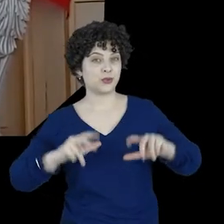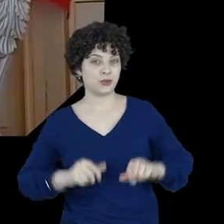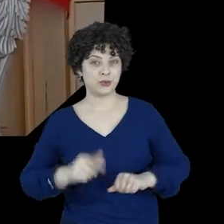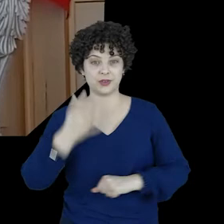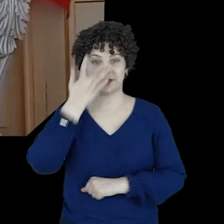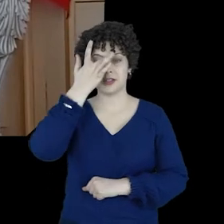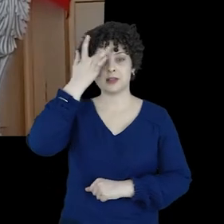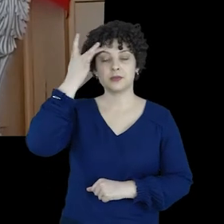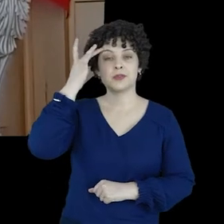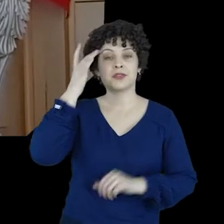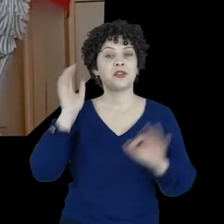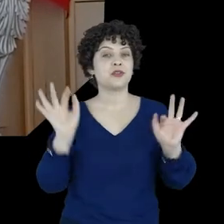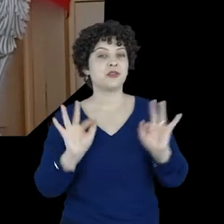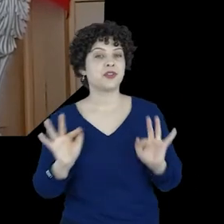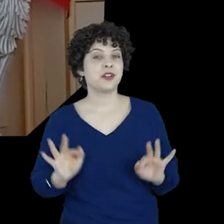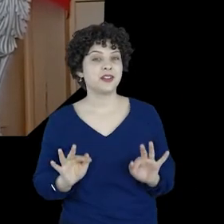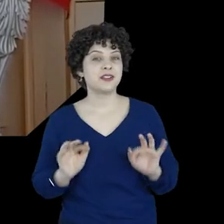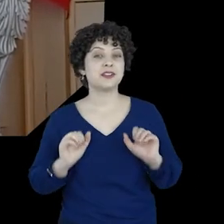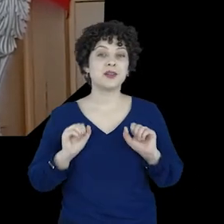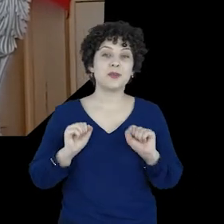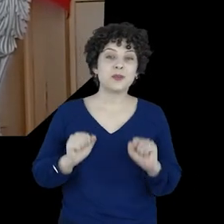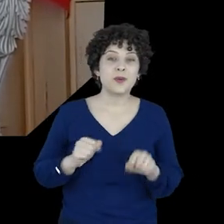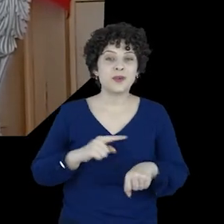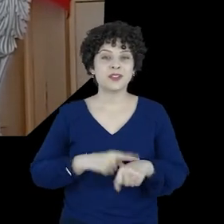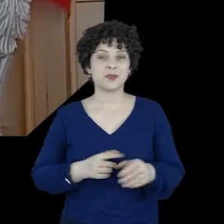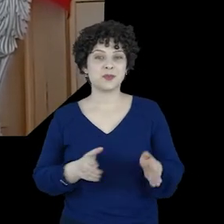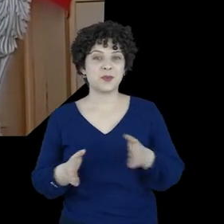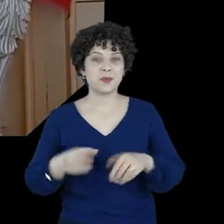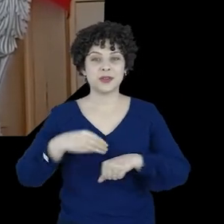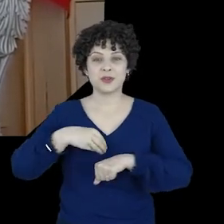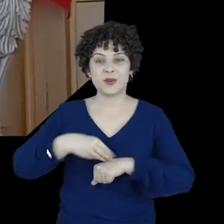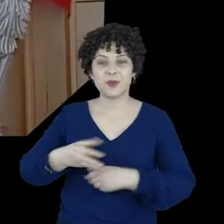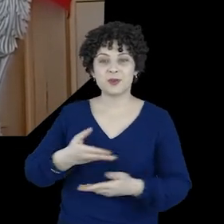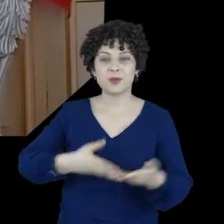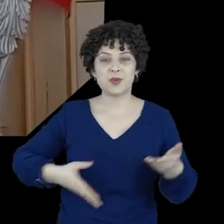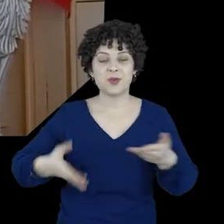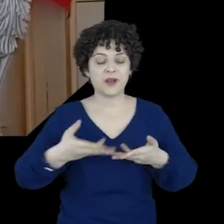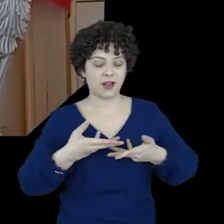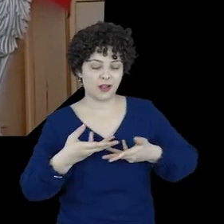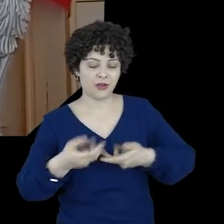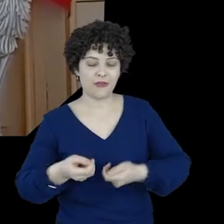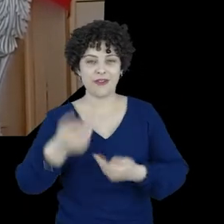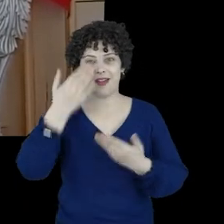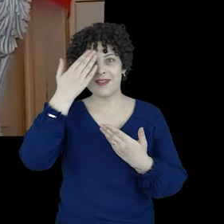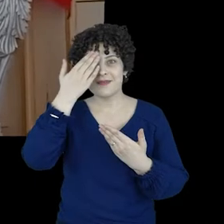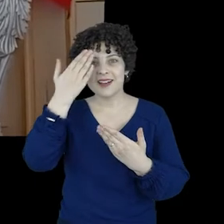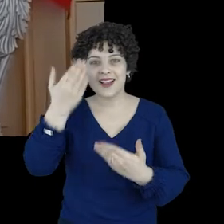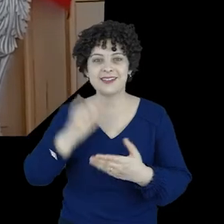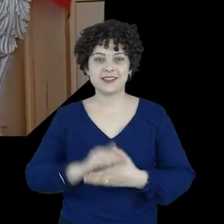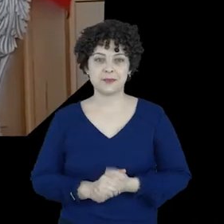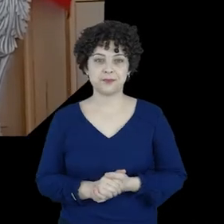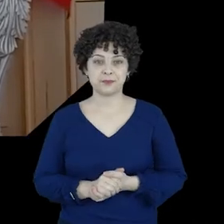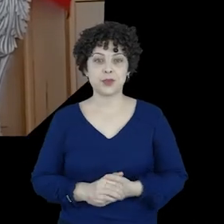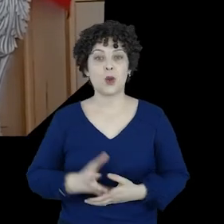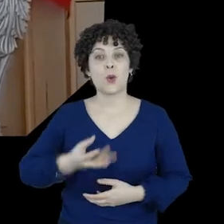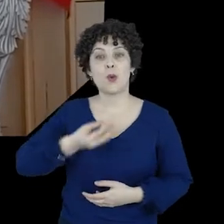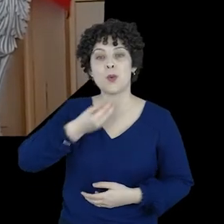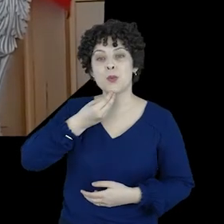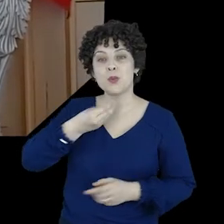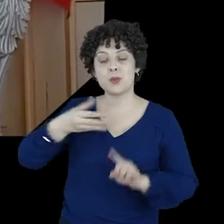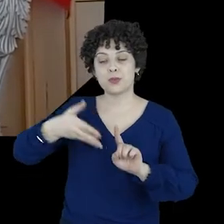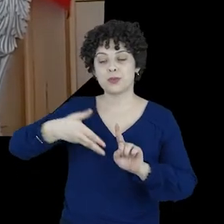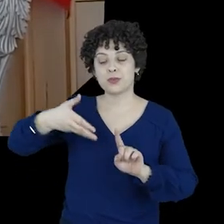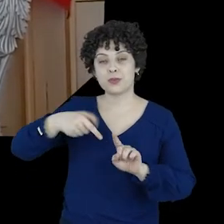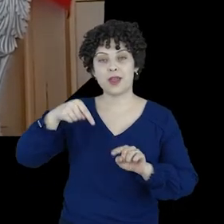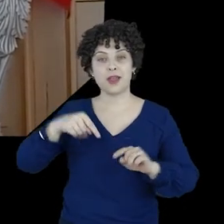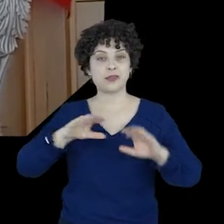tous. Je suis très heureux de partager ce moment avec vous et je voulais vous remercier pour votre invitation. Si j'ai la chance de